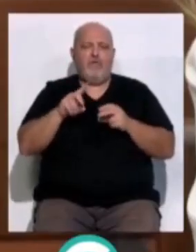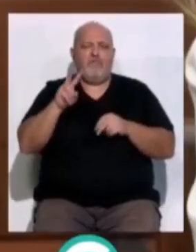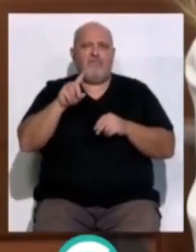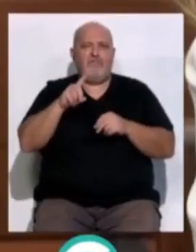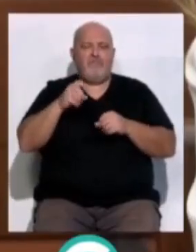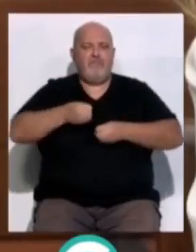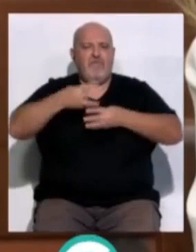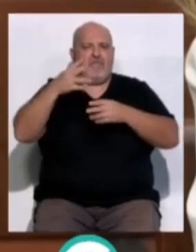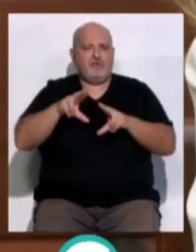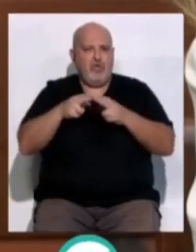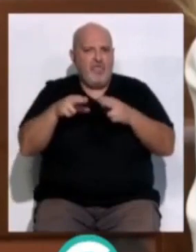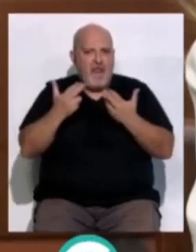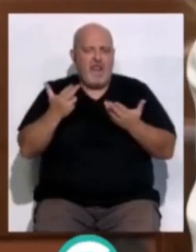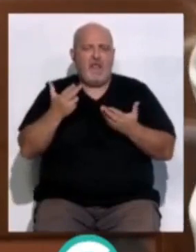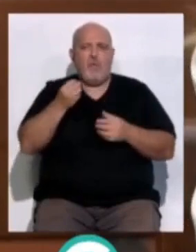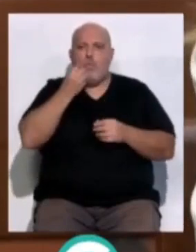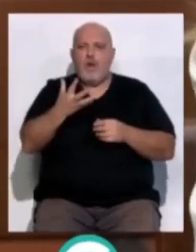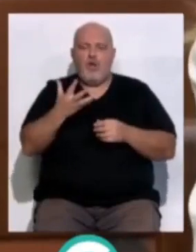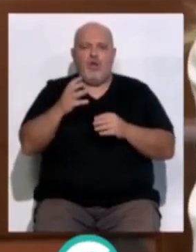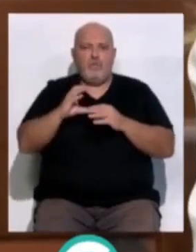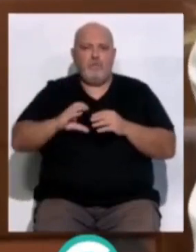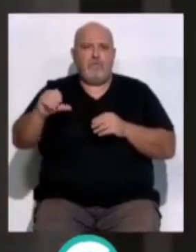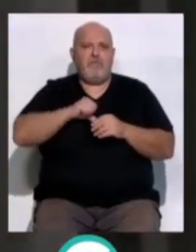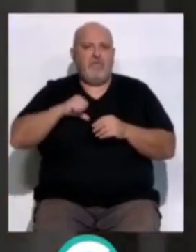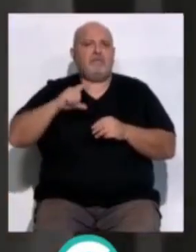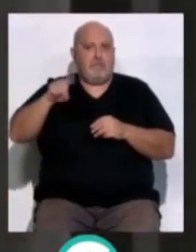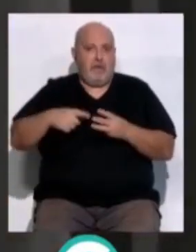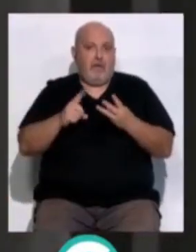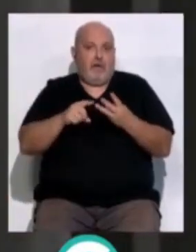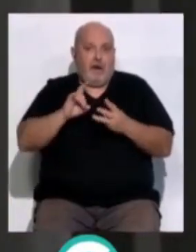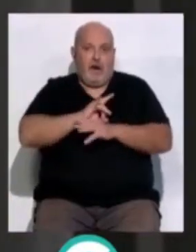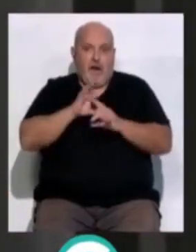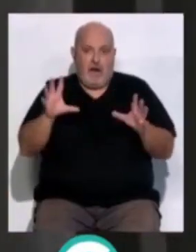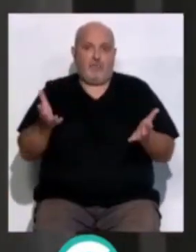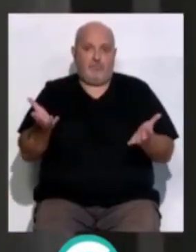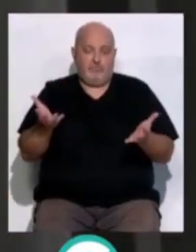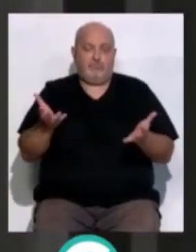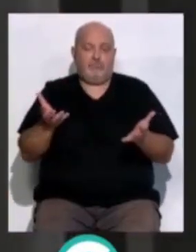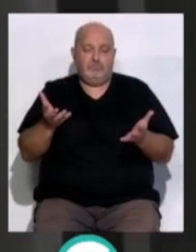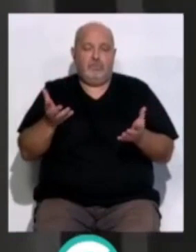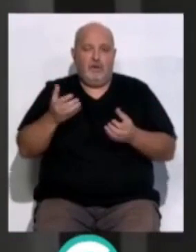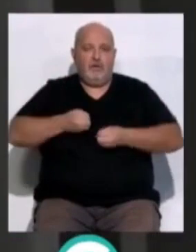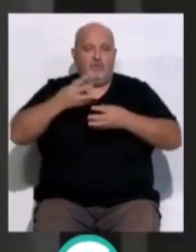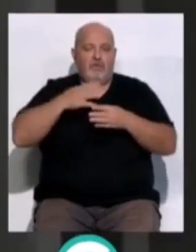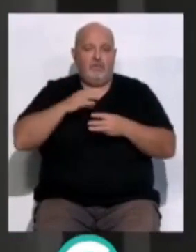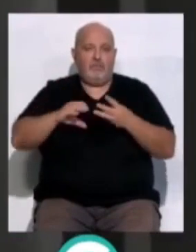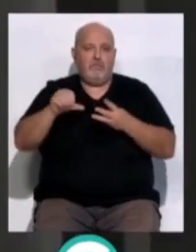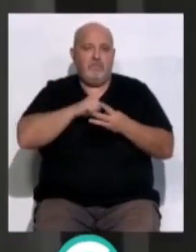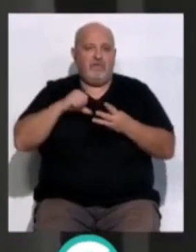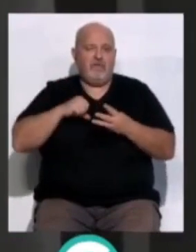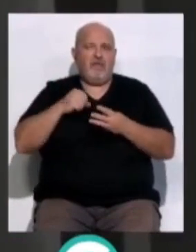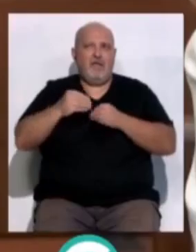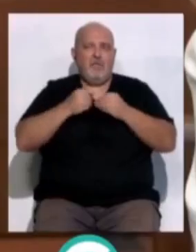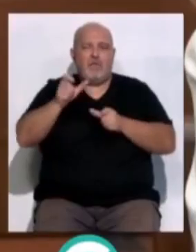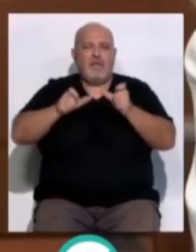que nosotros vamos a hacer también. Y también es bueno que haya inversión privada. Pues claro, va a haber inversión privada. Porque también hay